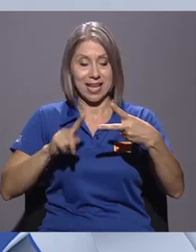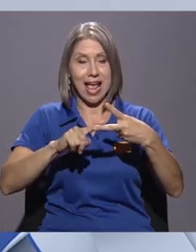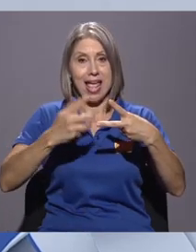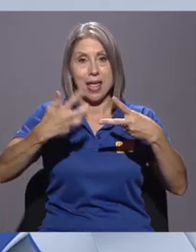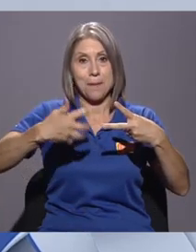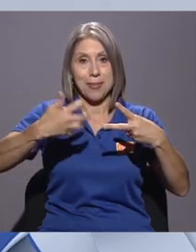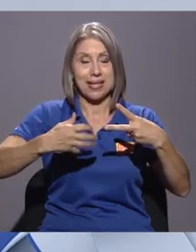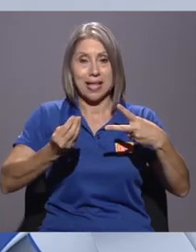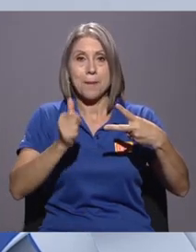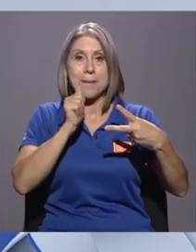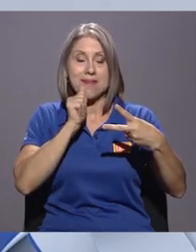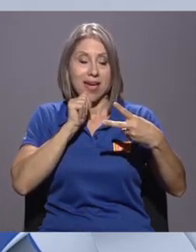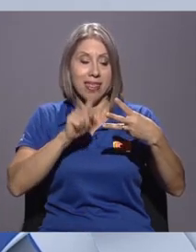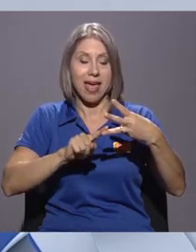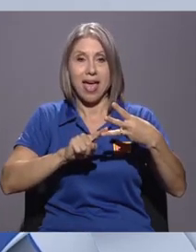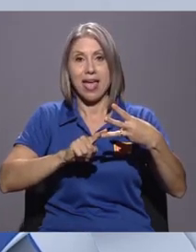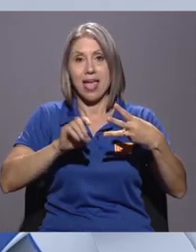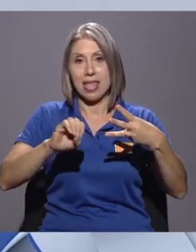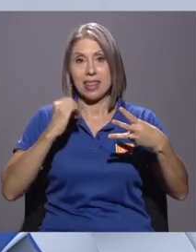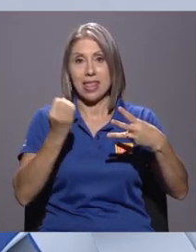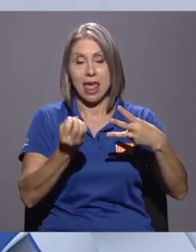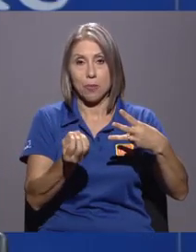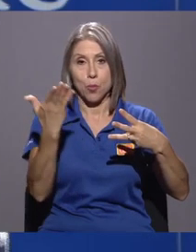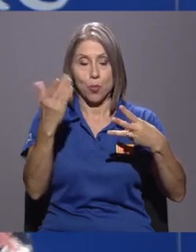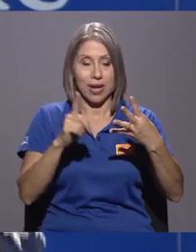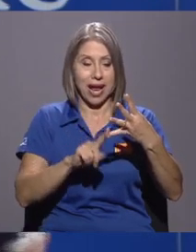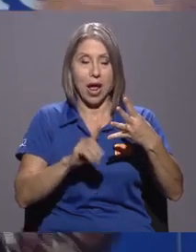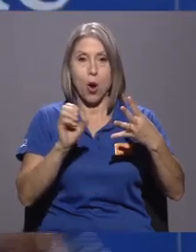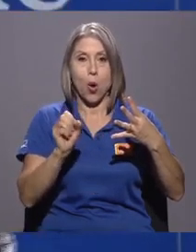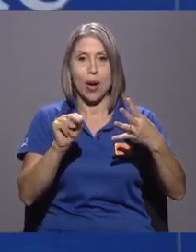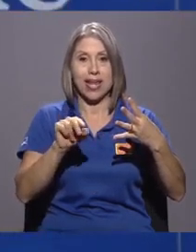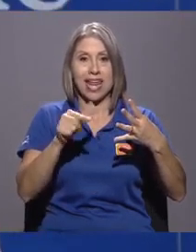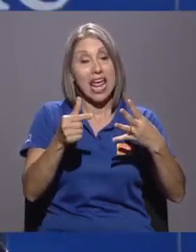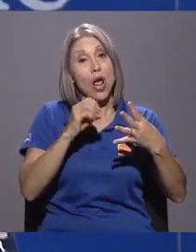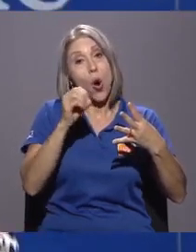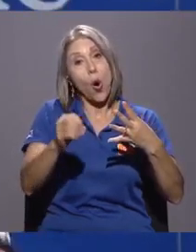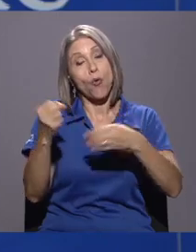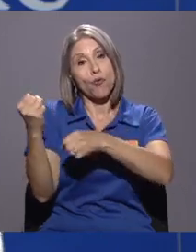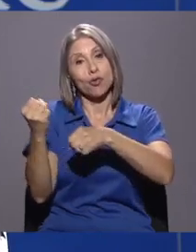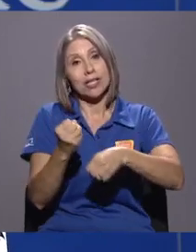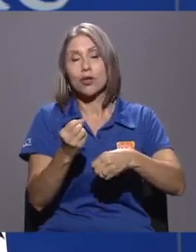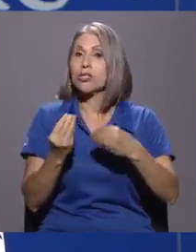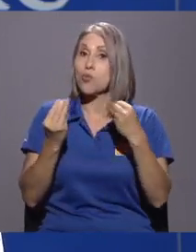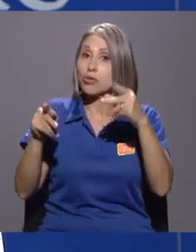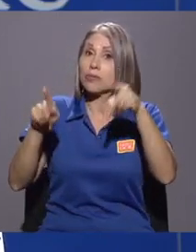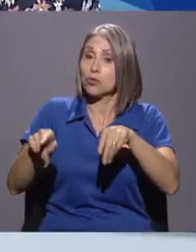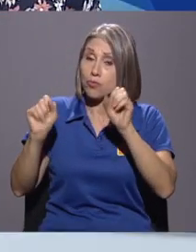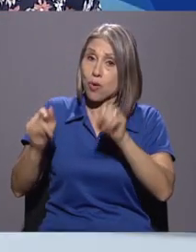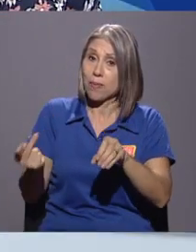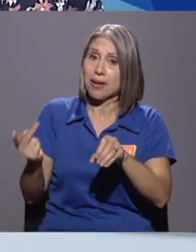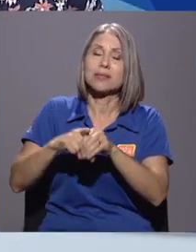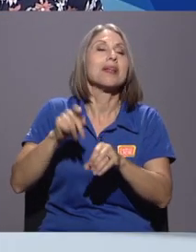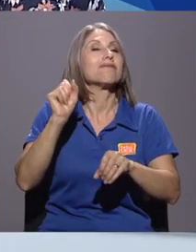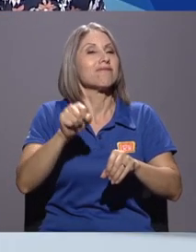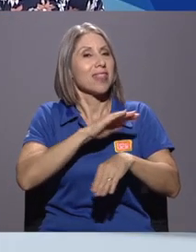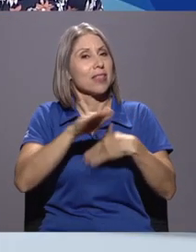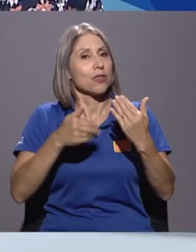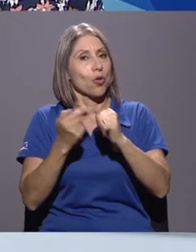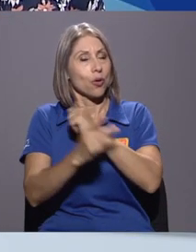entidad pública y ongs o fundaciones o que dice que es muchos tienen oportunidad de poder participar y de todo el territorio nacional